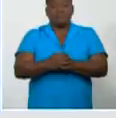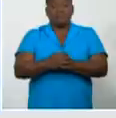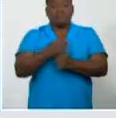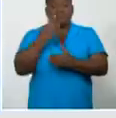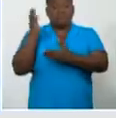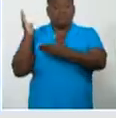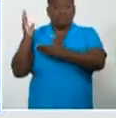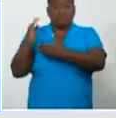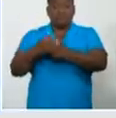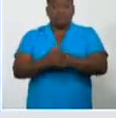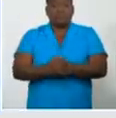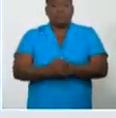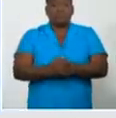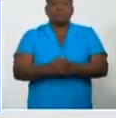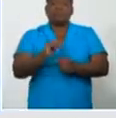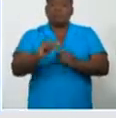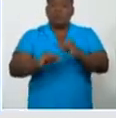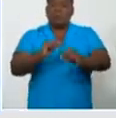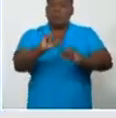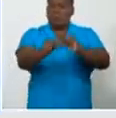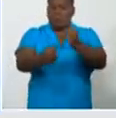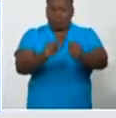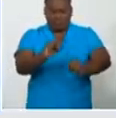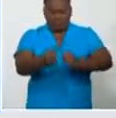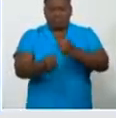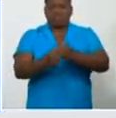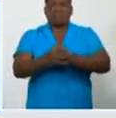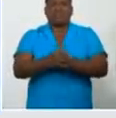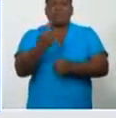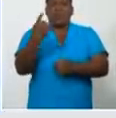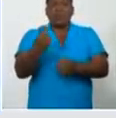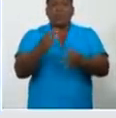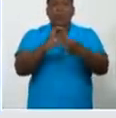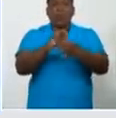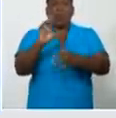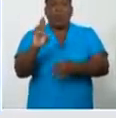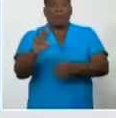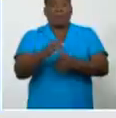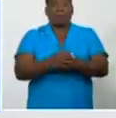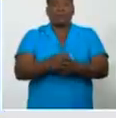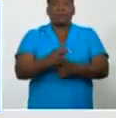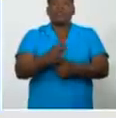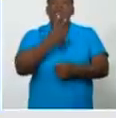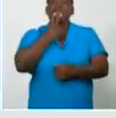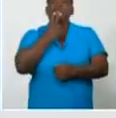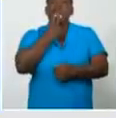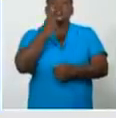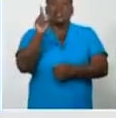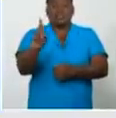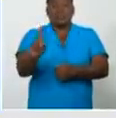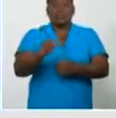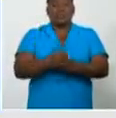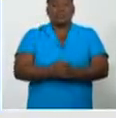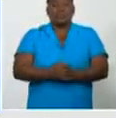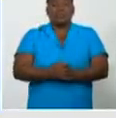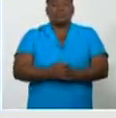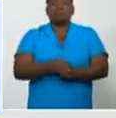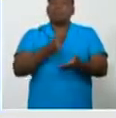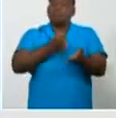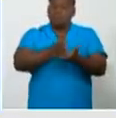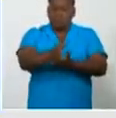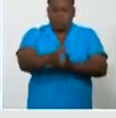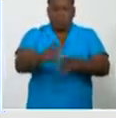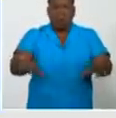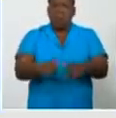evidentemente va controlando la transmisión, 1 en Guáimaro y 1 vertiente. A continuar con las medidas